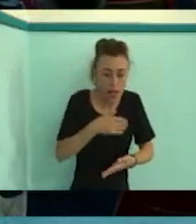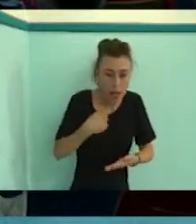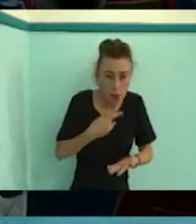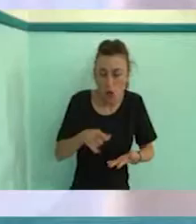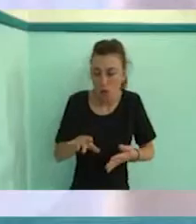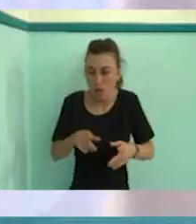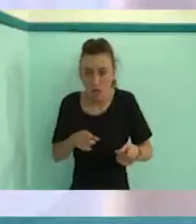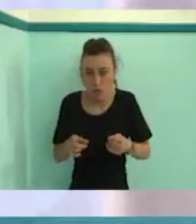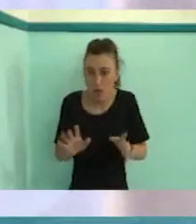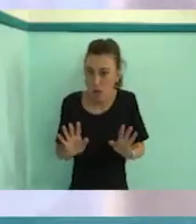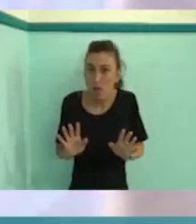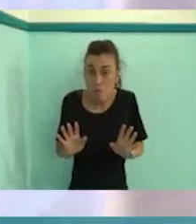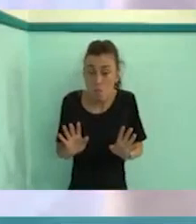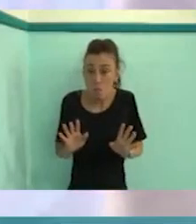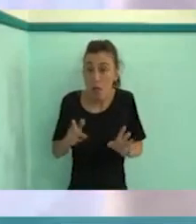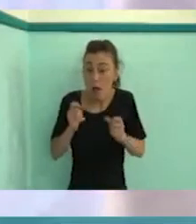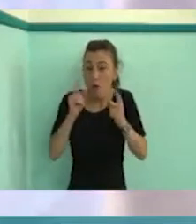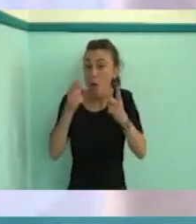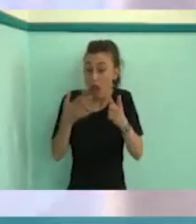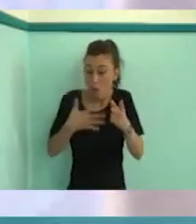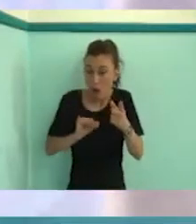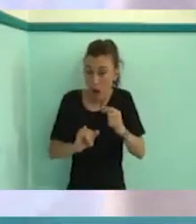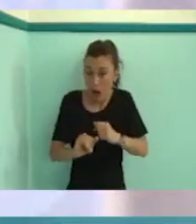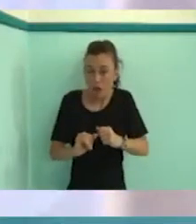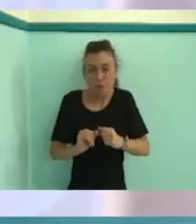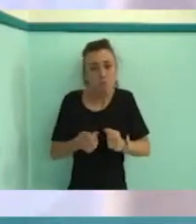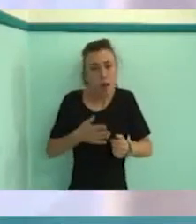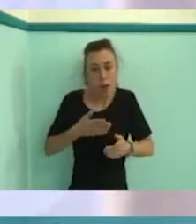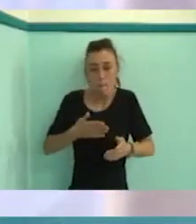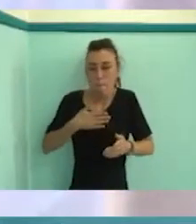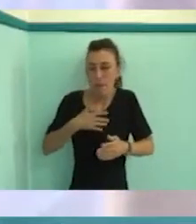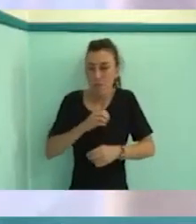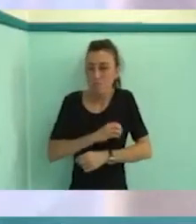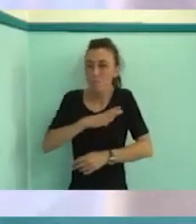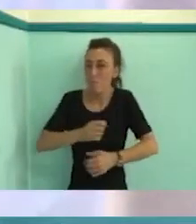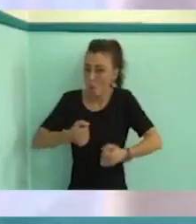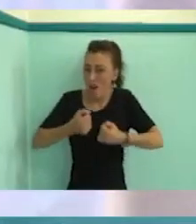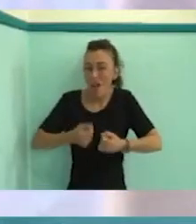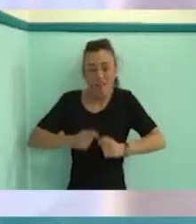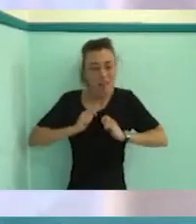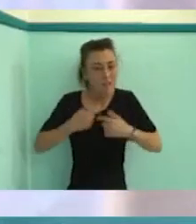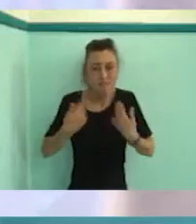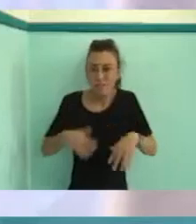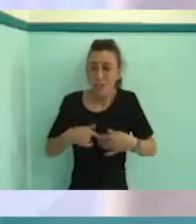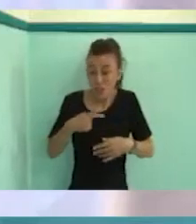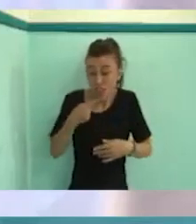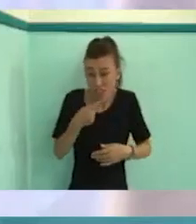darme cuenta de que sí tengo esa posibilidad ha sido como muy muy potente y muy empoderador para mí entonces le diría eso confía porque es que es verdad es Es